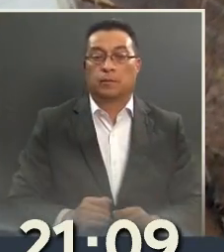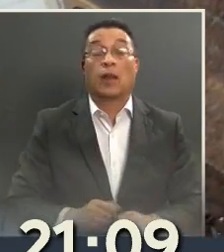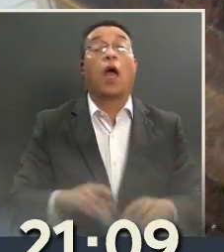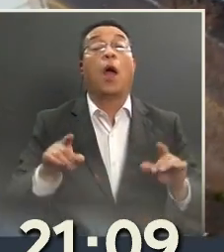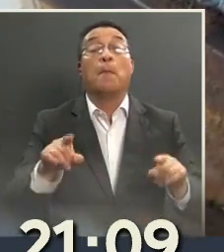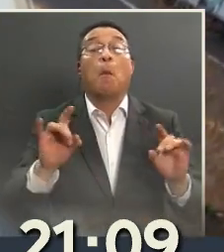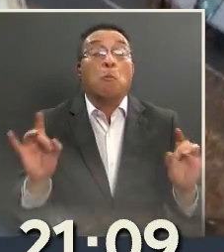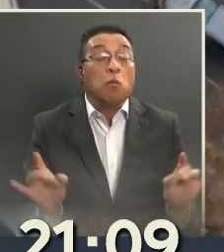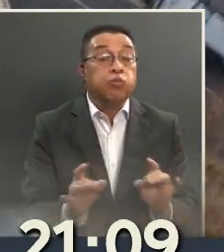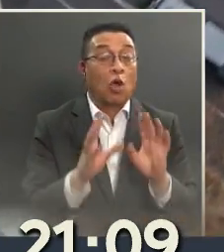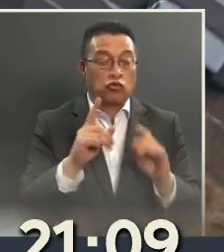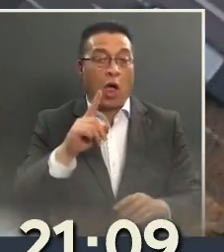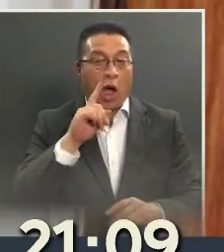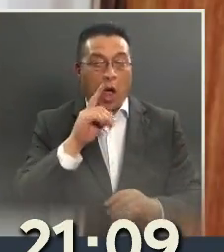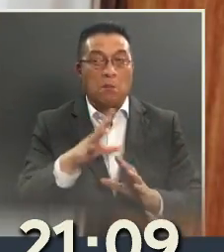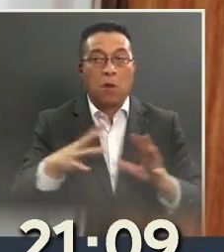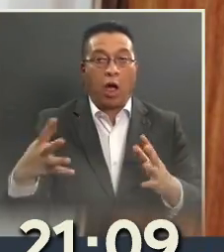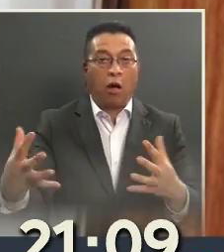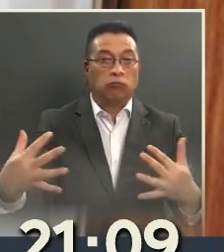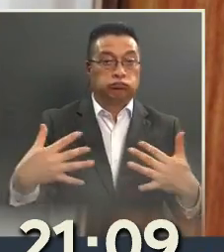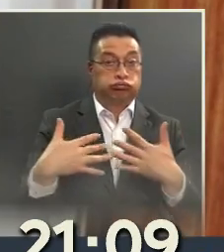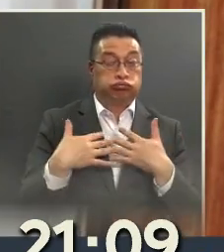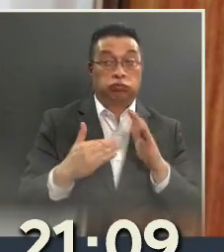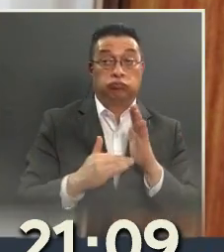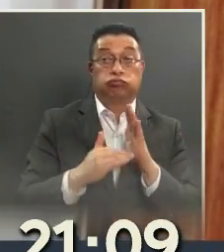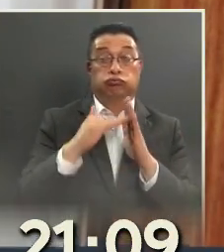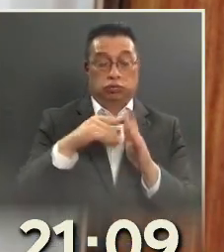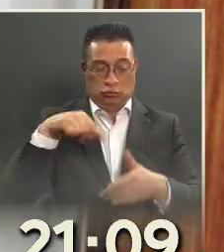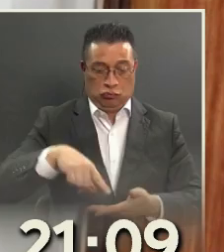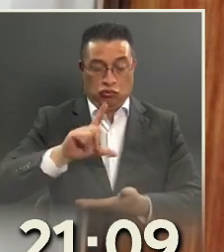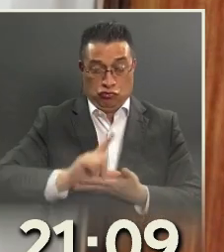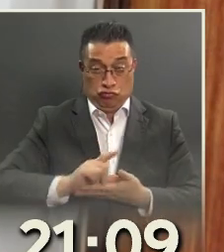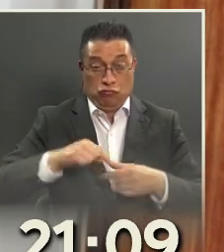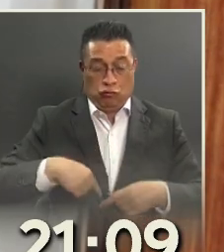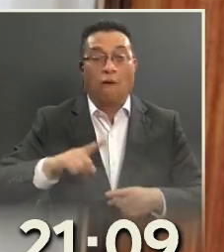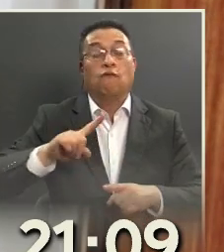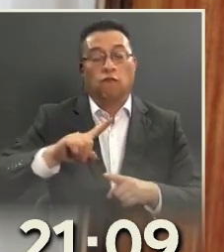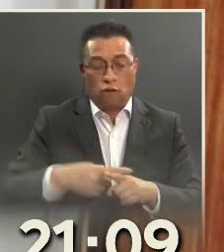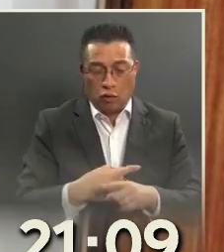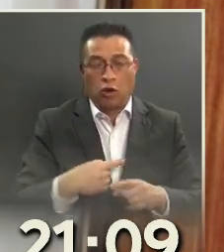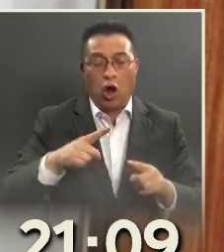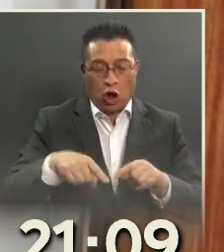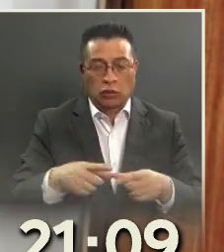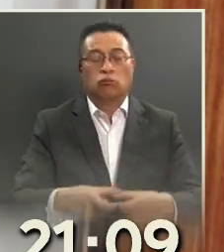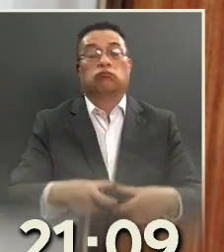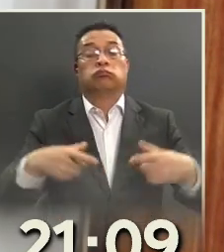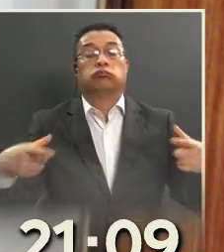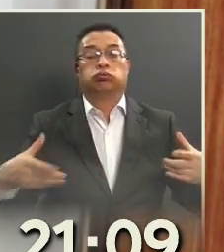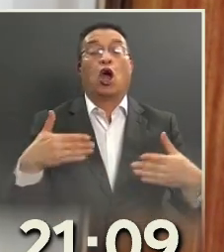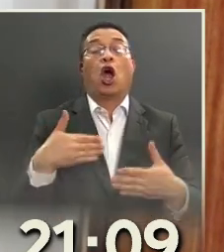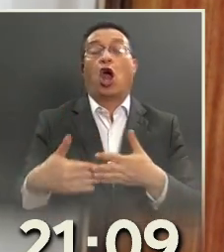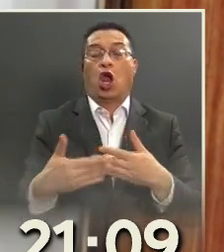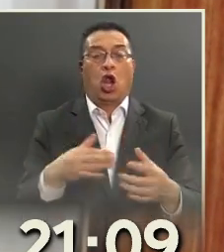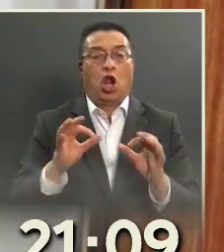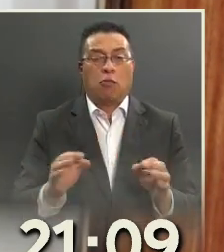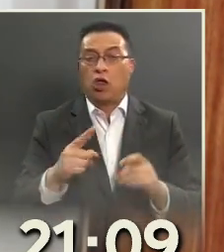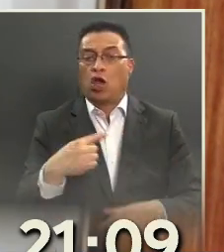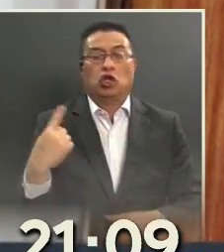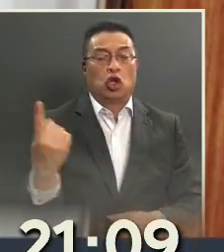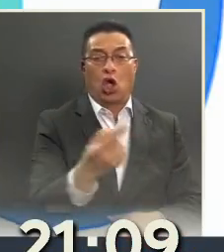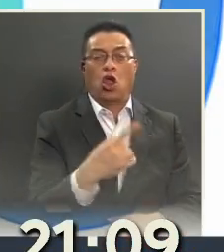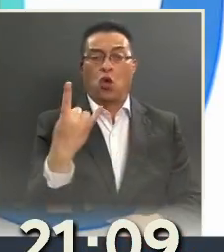exista un aumento de la demanda, el recinto volverá a utilizar su cantidad habitual y todas las unidades críticas